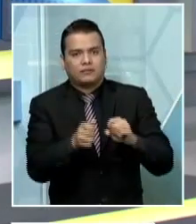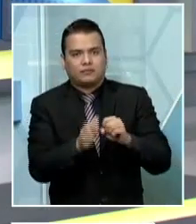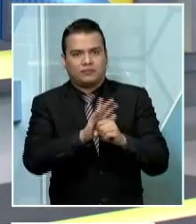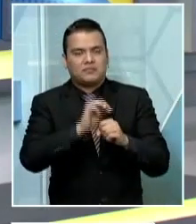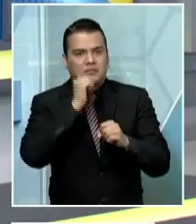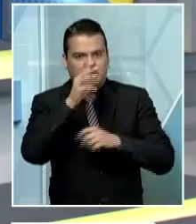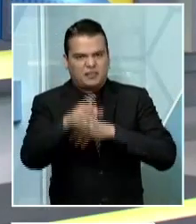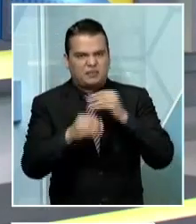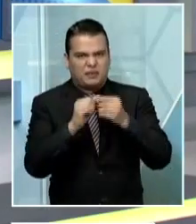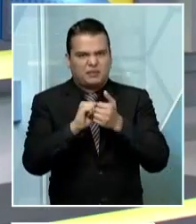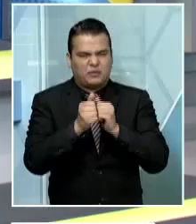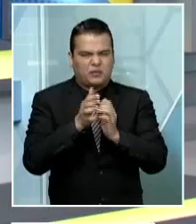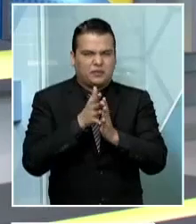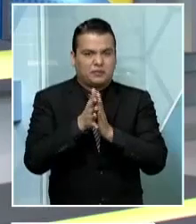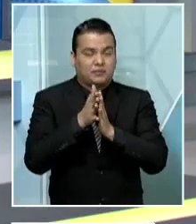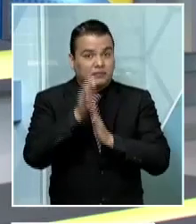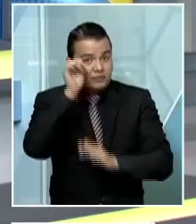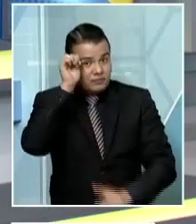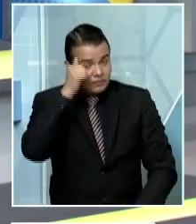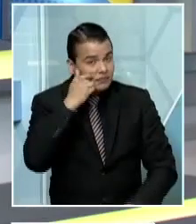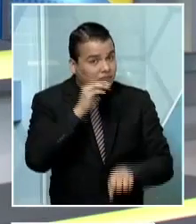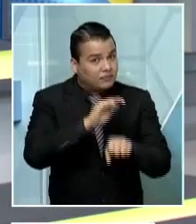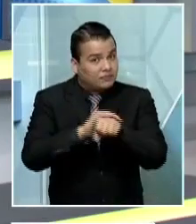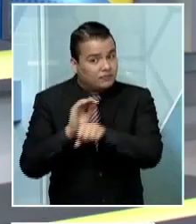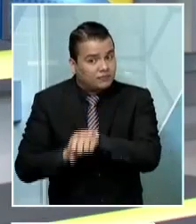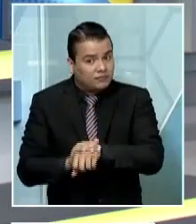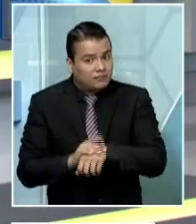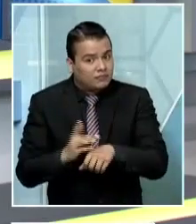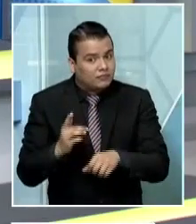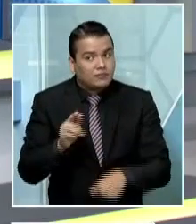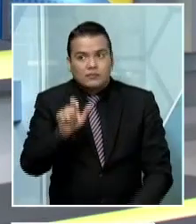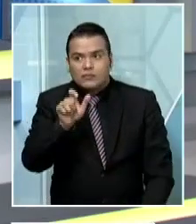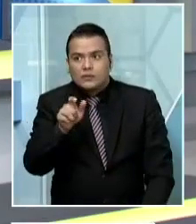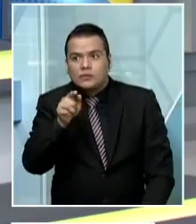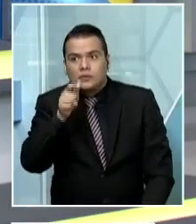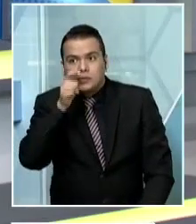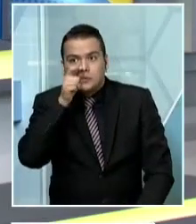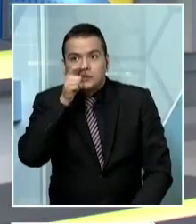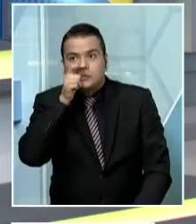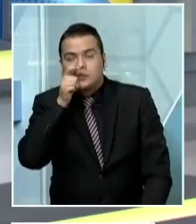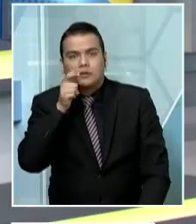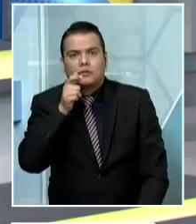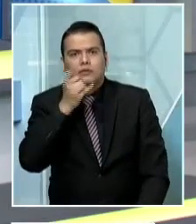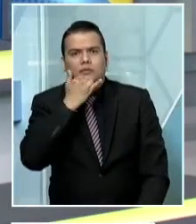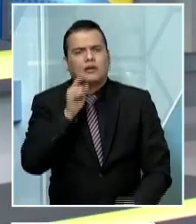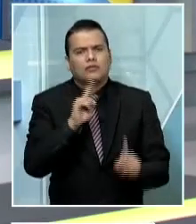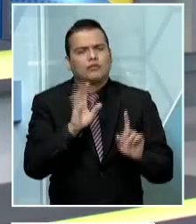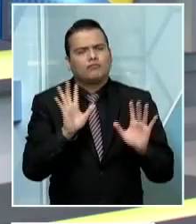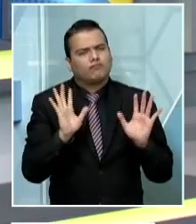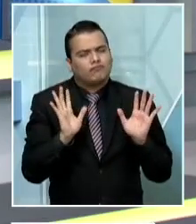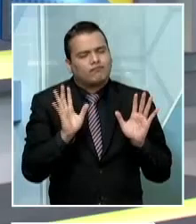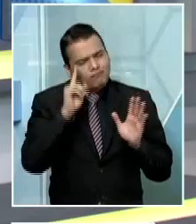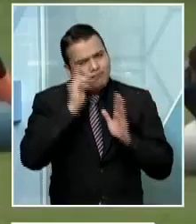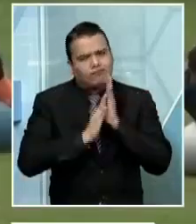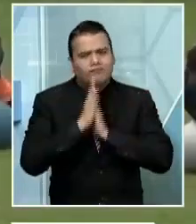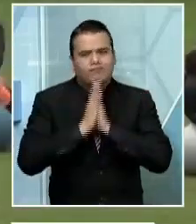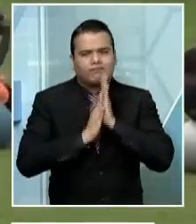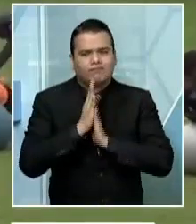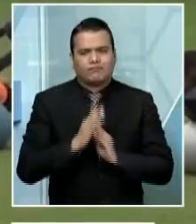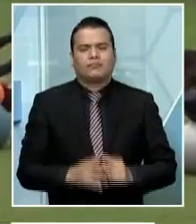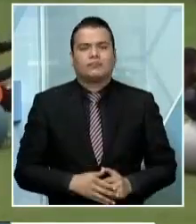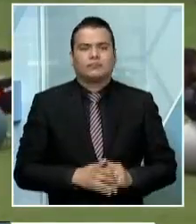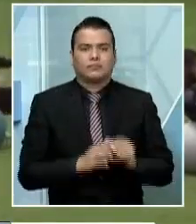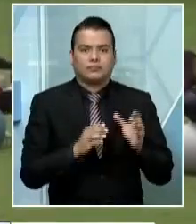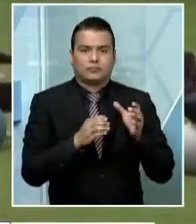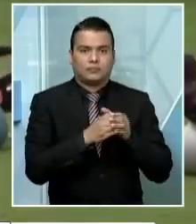vemos mañana con más deporte, Dios mediante. Pero antes recuerde, no mire la vida desde el miedo, mírela desde la esperanza.